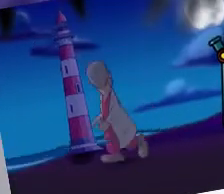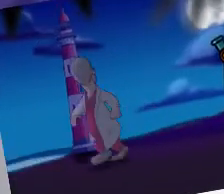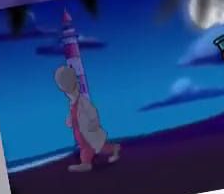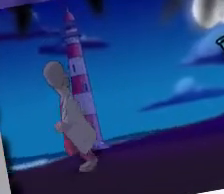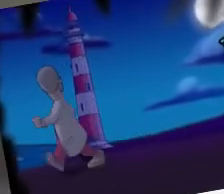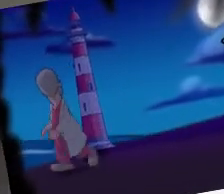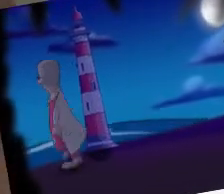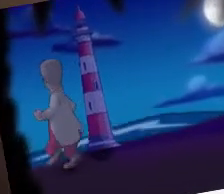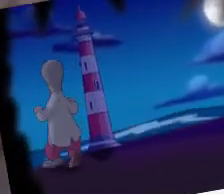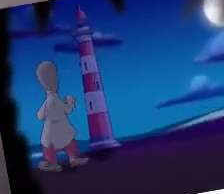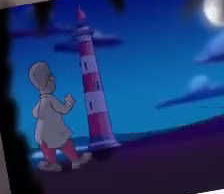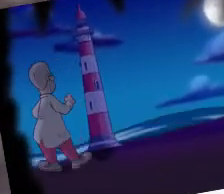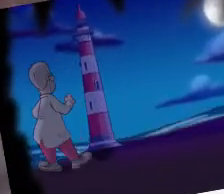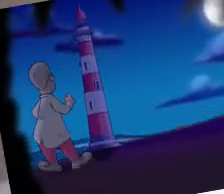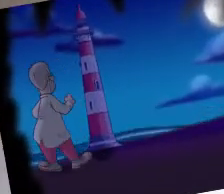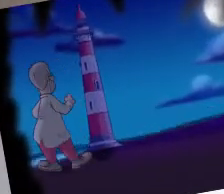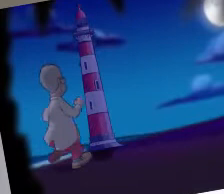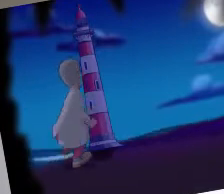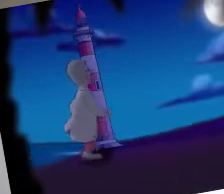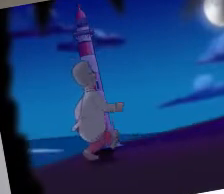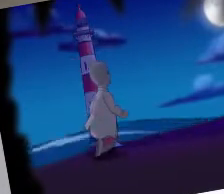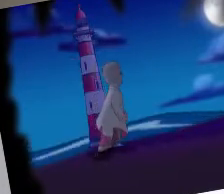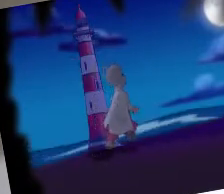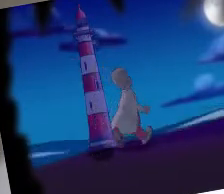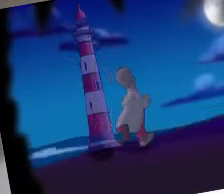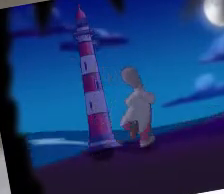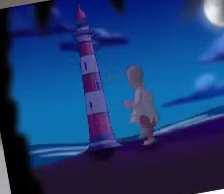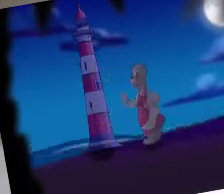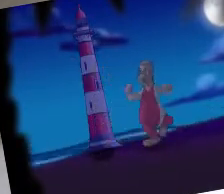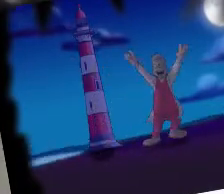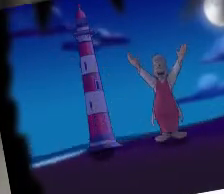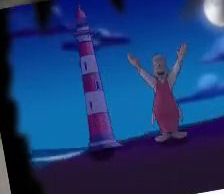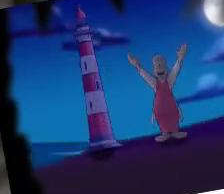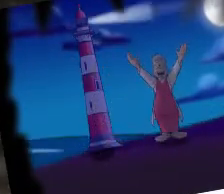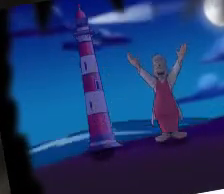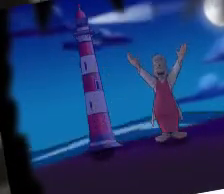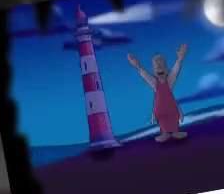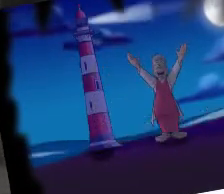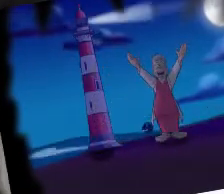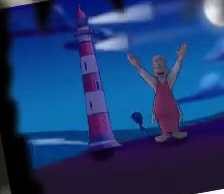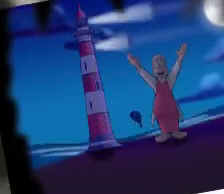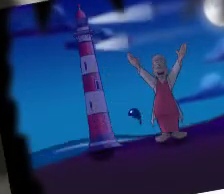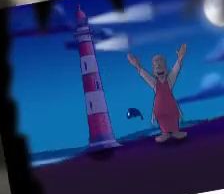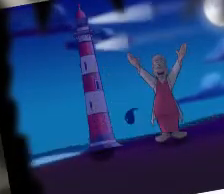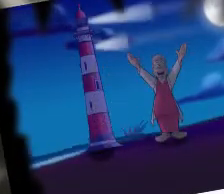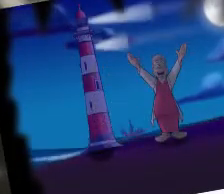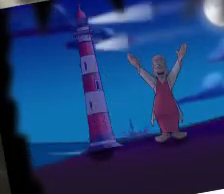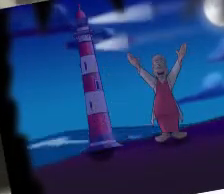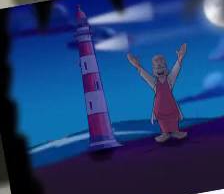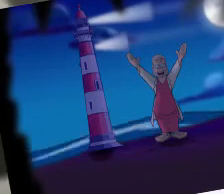indemnizaciones por los daños colaterales y le prometieron a los laboratorios que las demandas no se van a hacer en